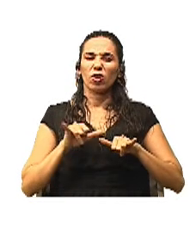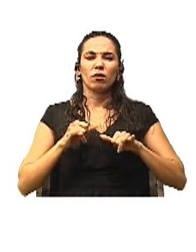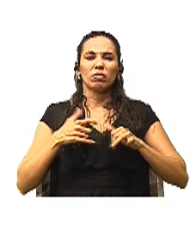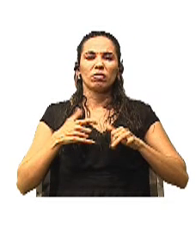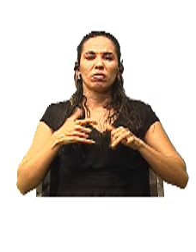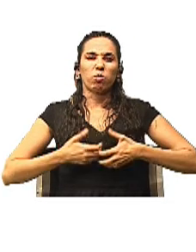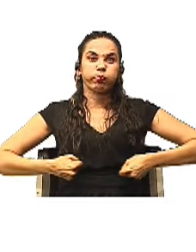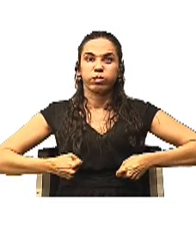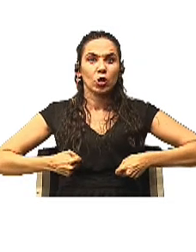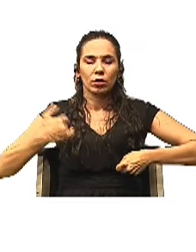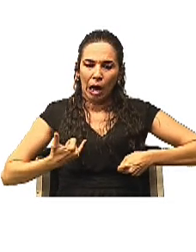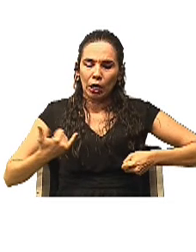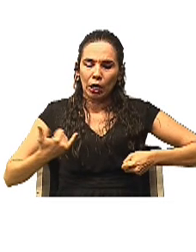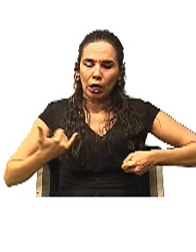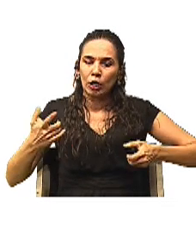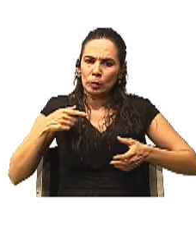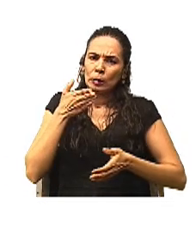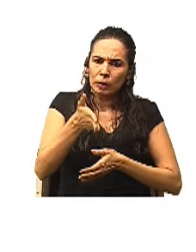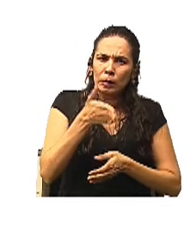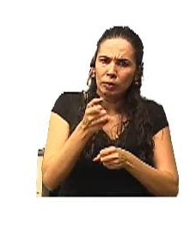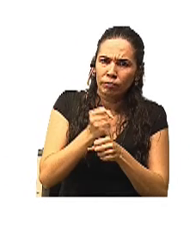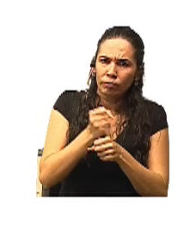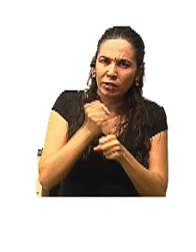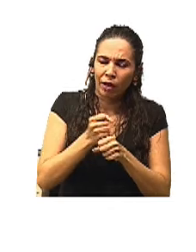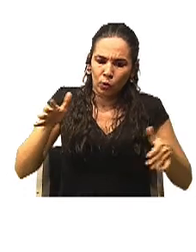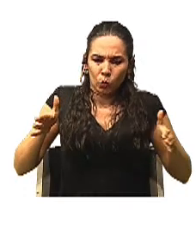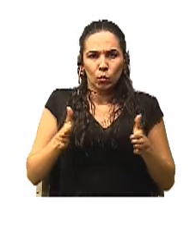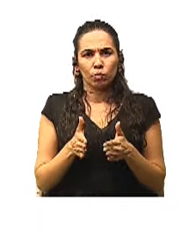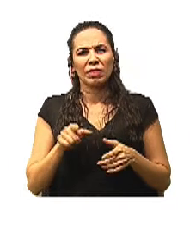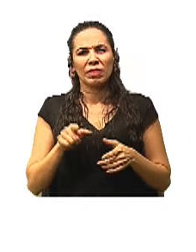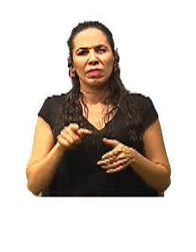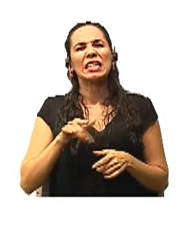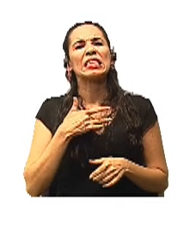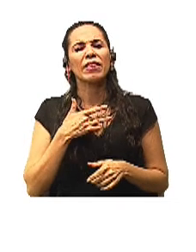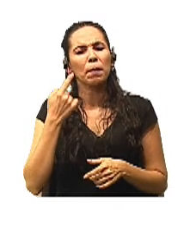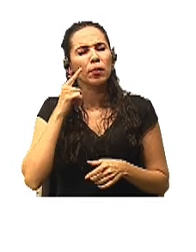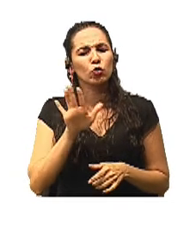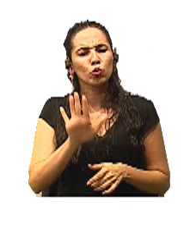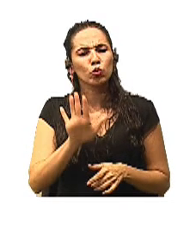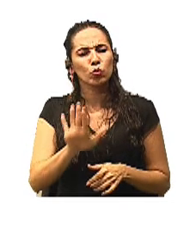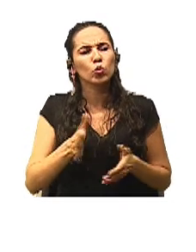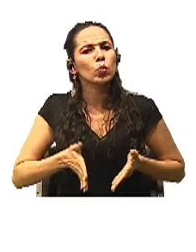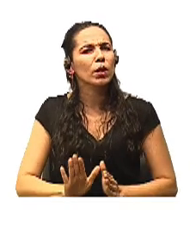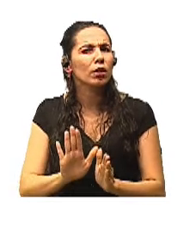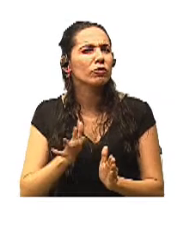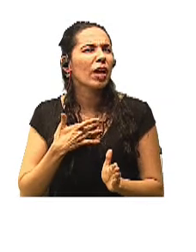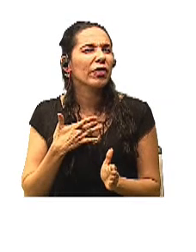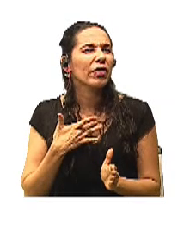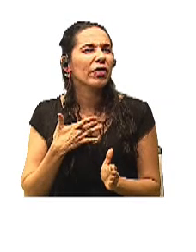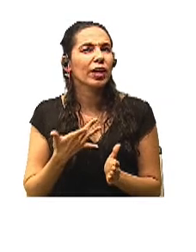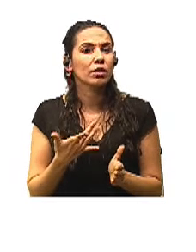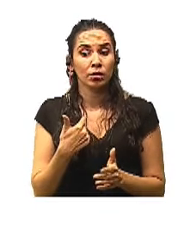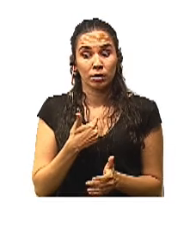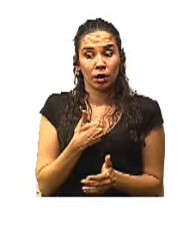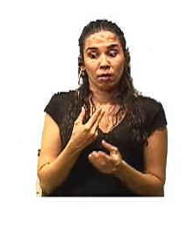ir a laborar. ¿Qué siente él por su hijo? Bueno, le tiene